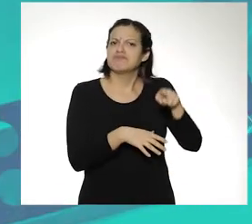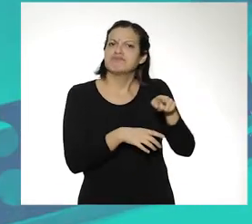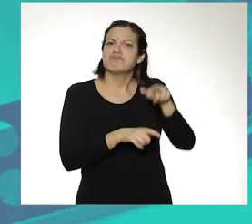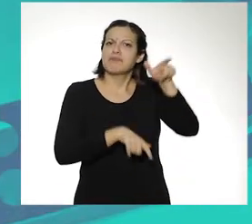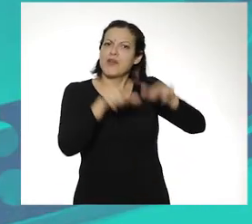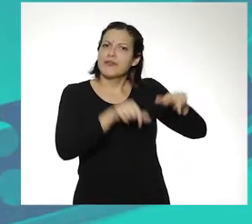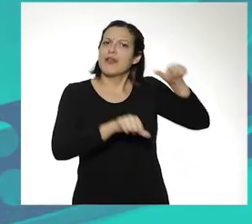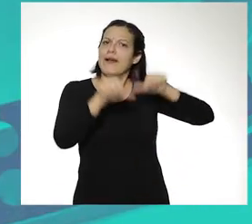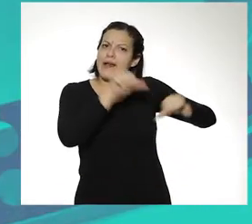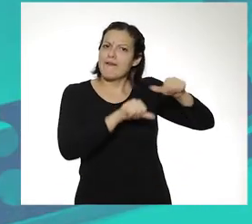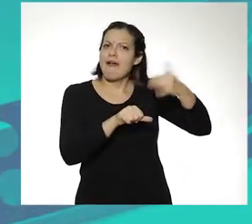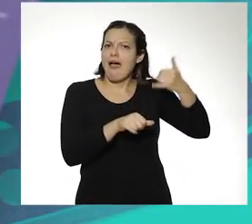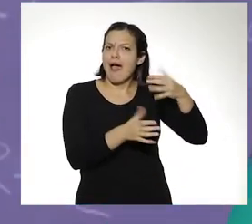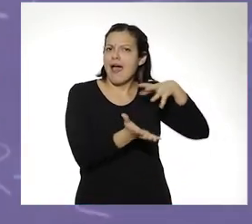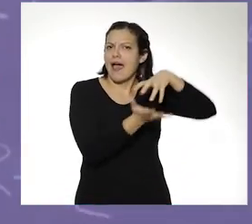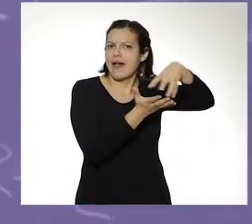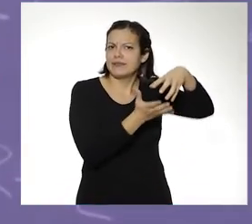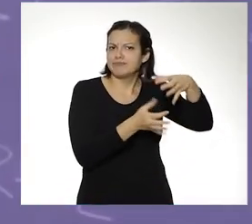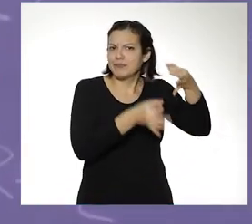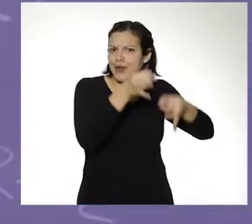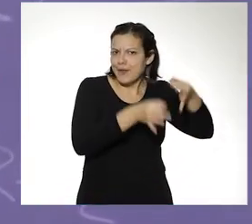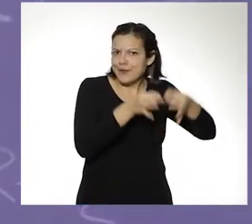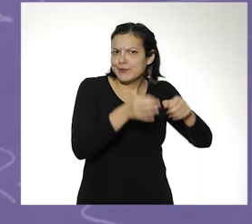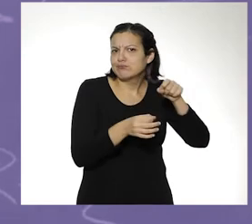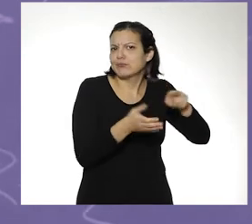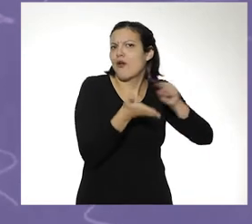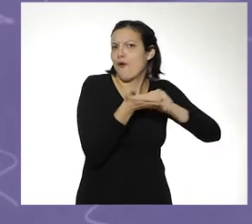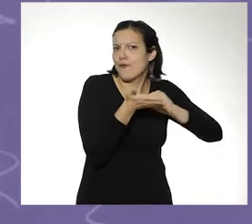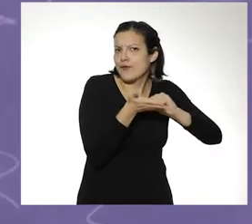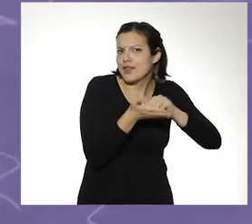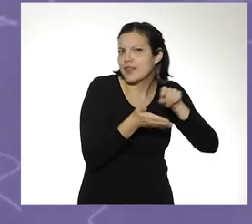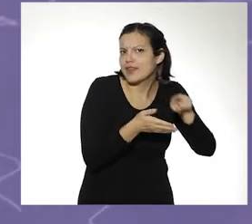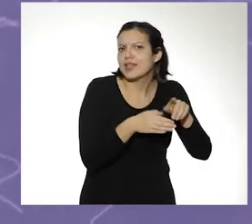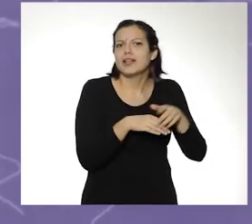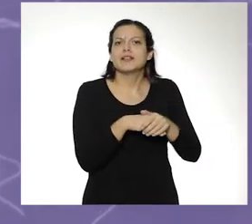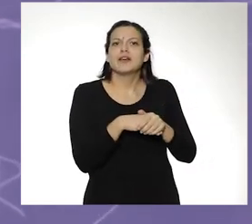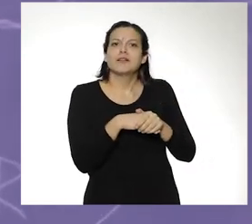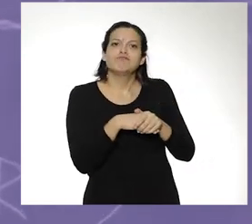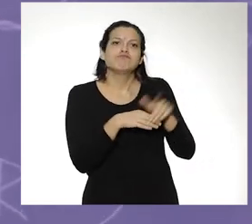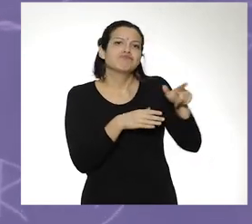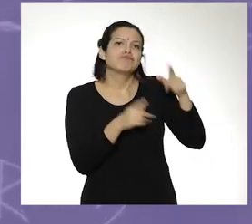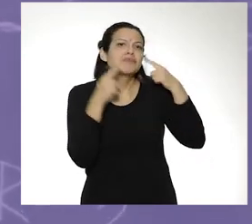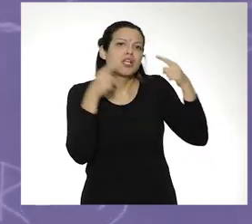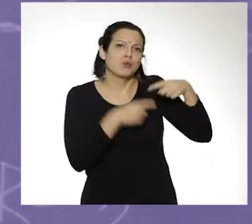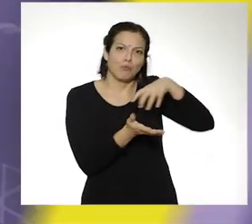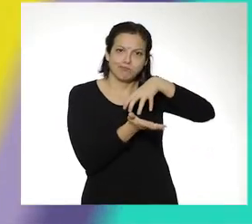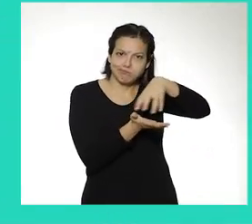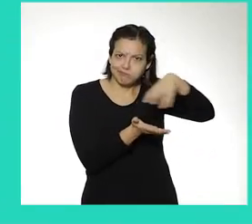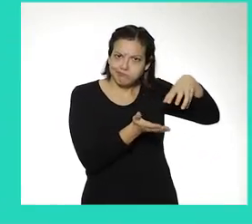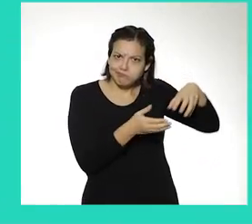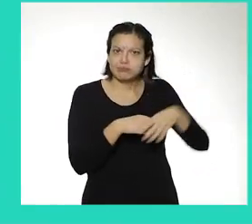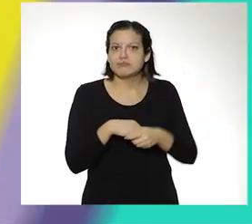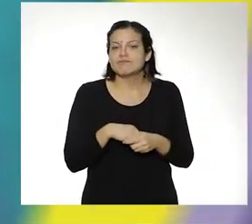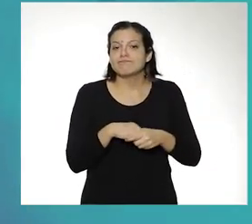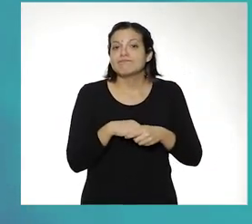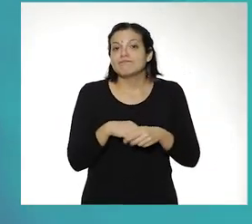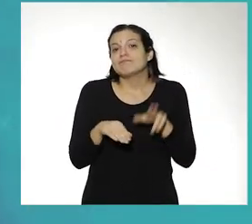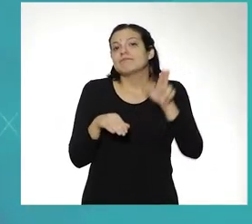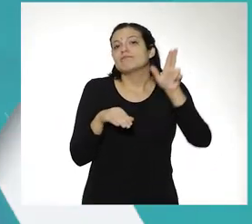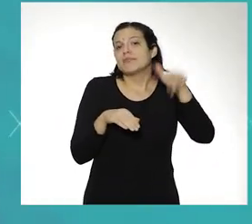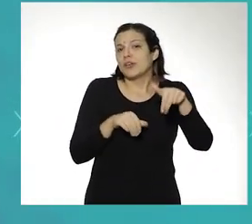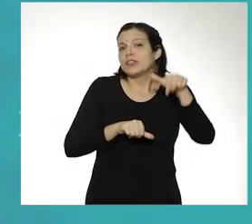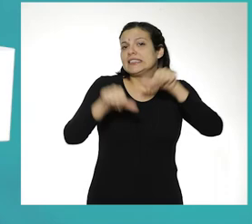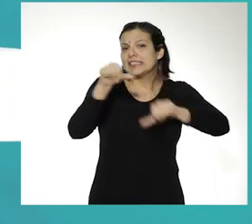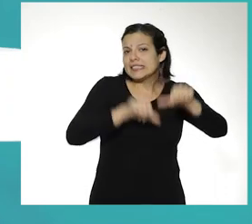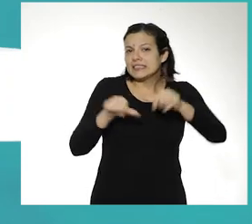los científicos en sus laboratorios, en sus oficinas, en sus institutos. Es cierto que la ciencia